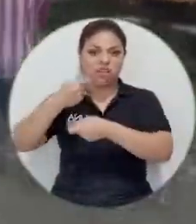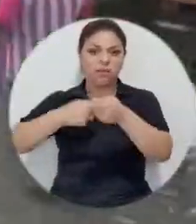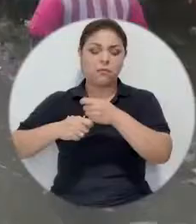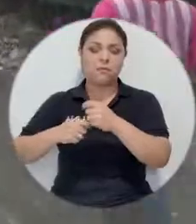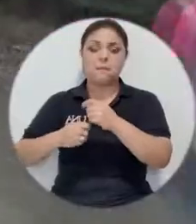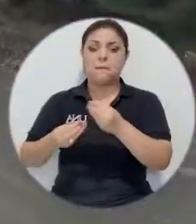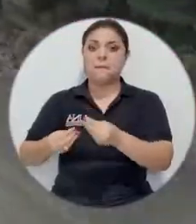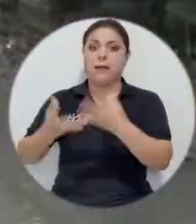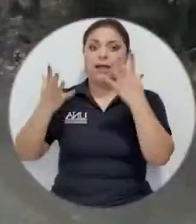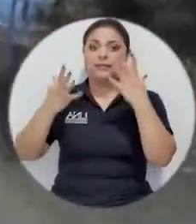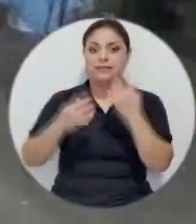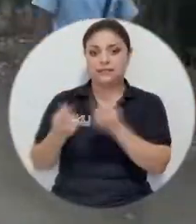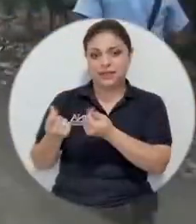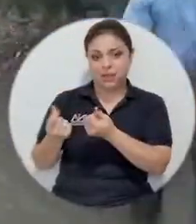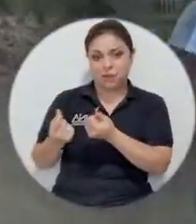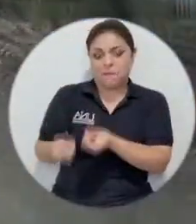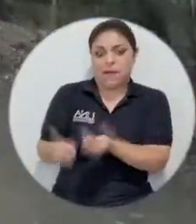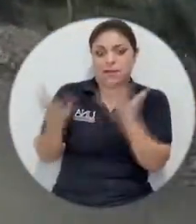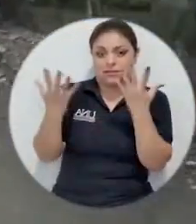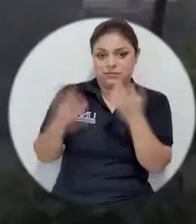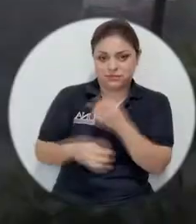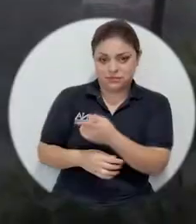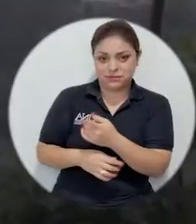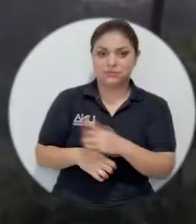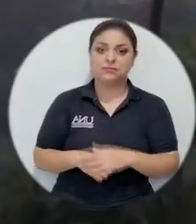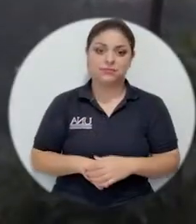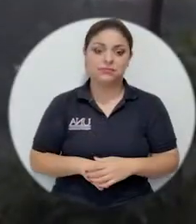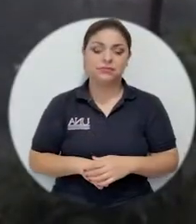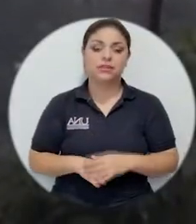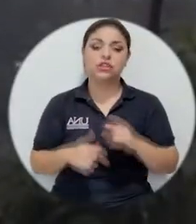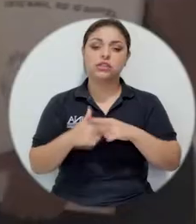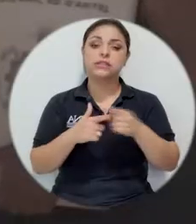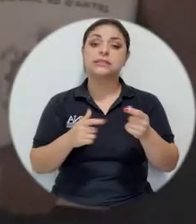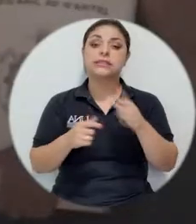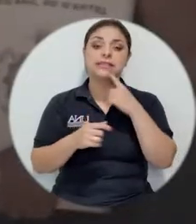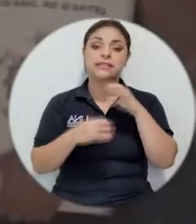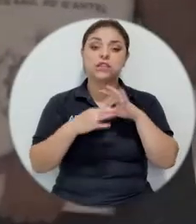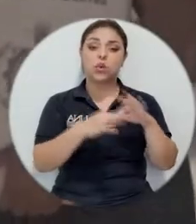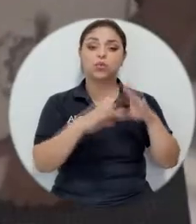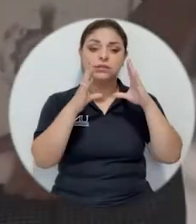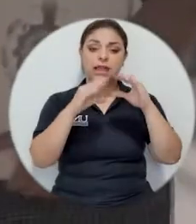tener en claro algo. Según datos del PNUD,